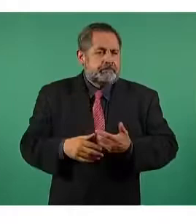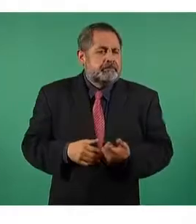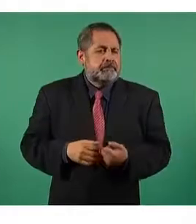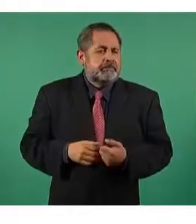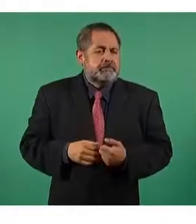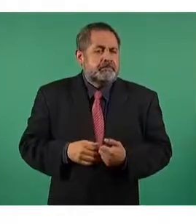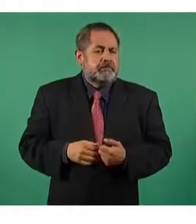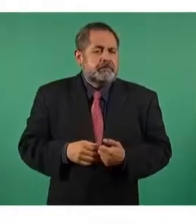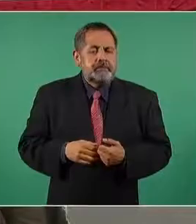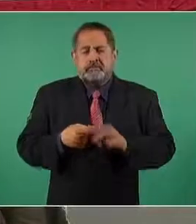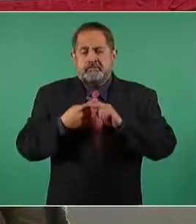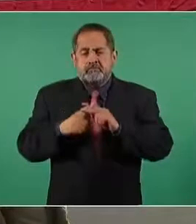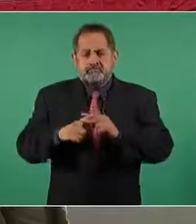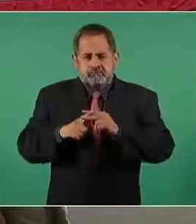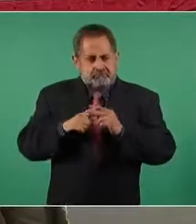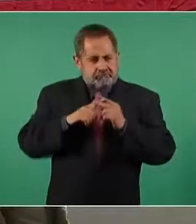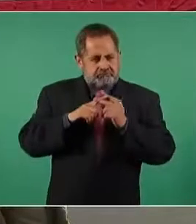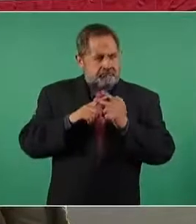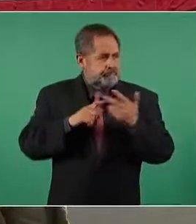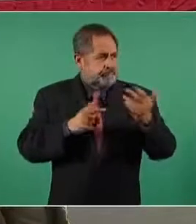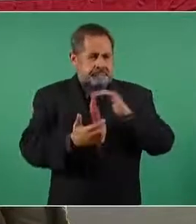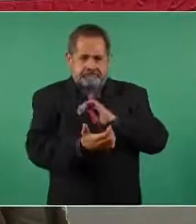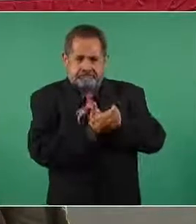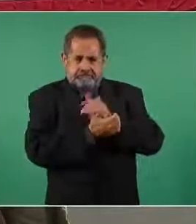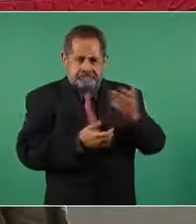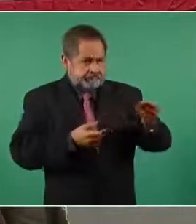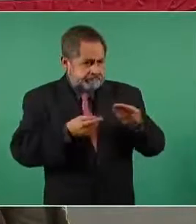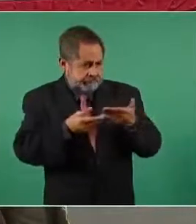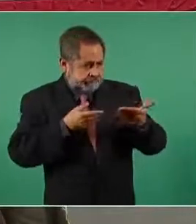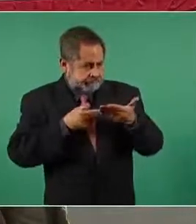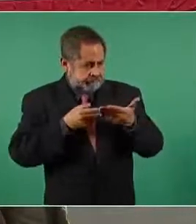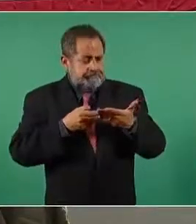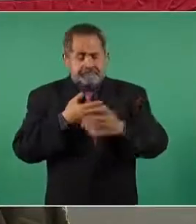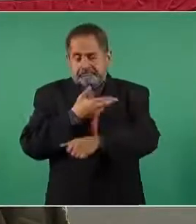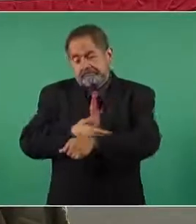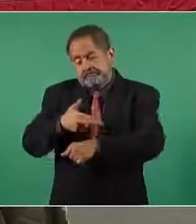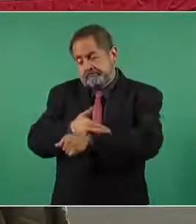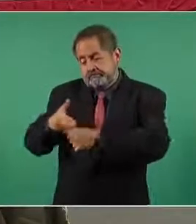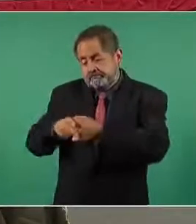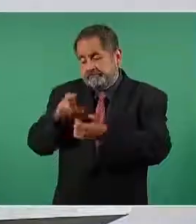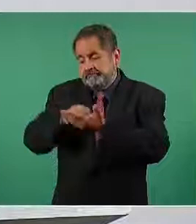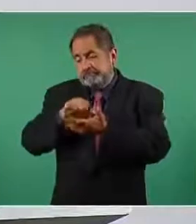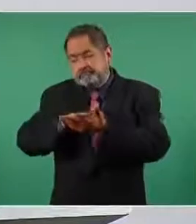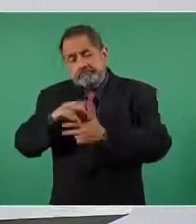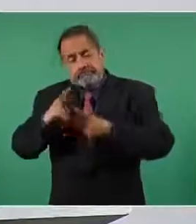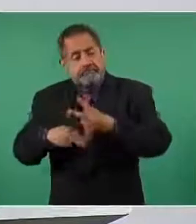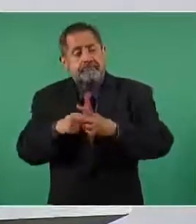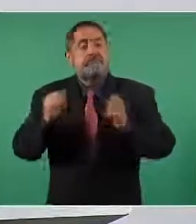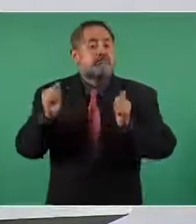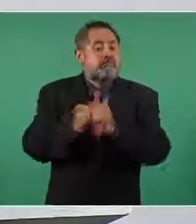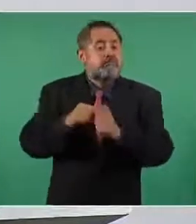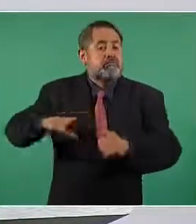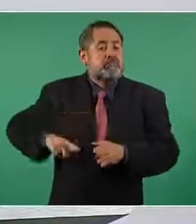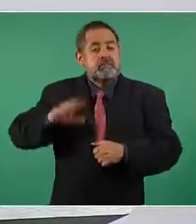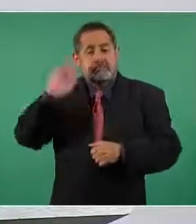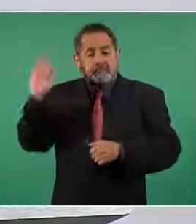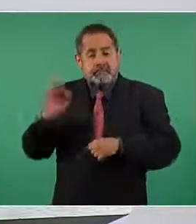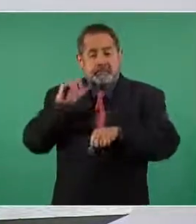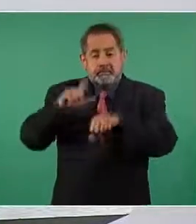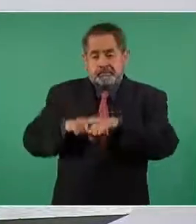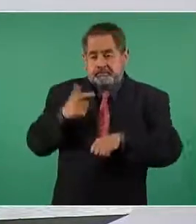a recepcionar esta solicitud del estado para que el gobierno federal, con recursos del gobierno